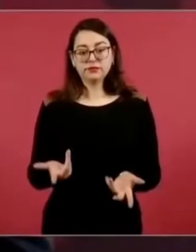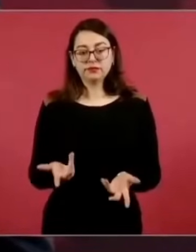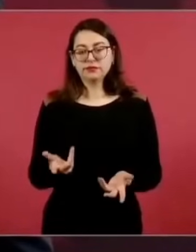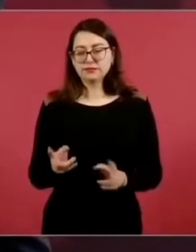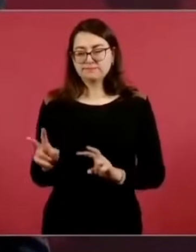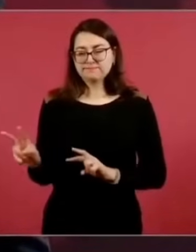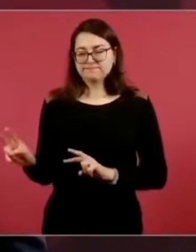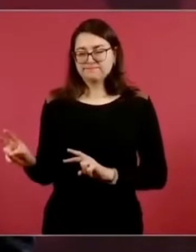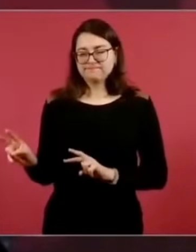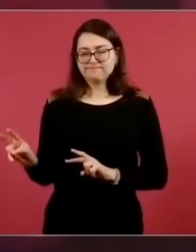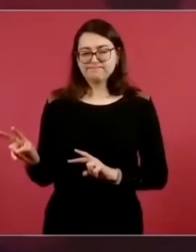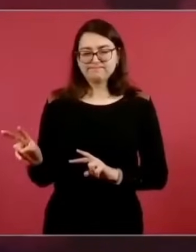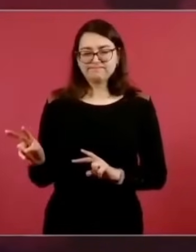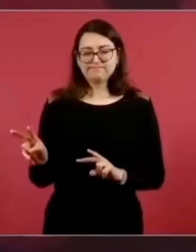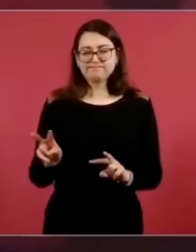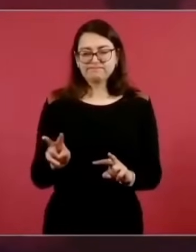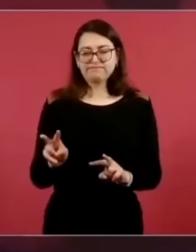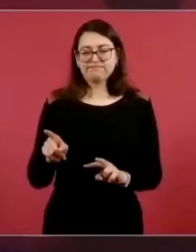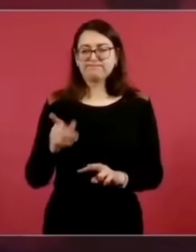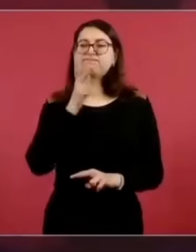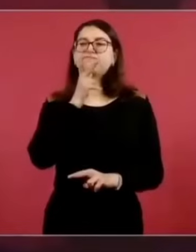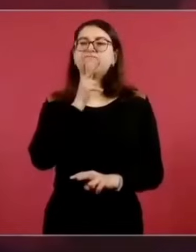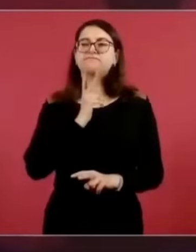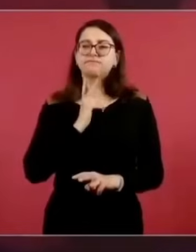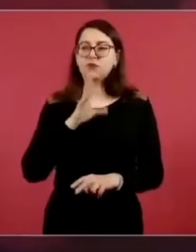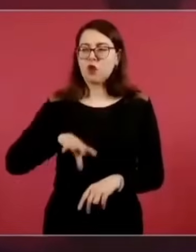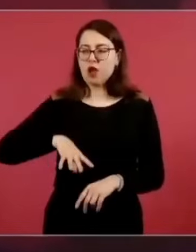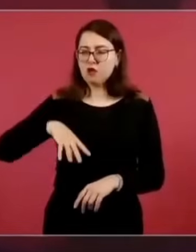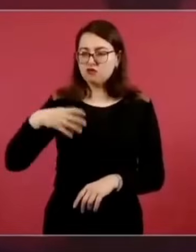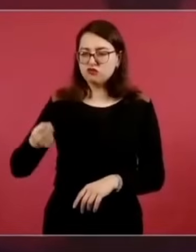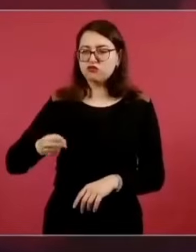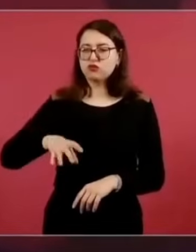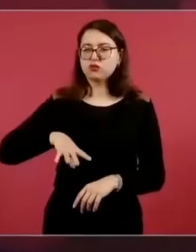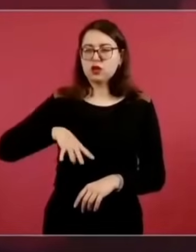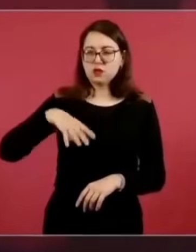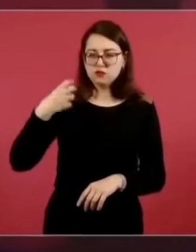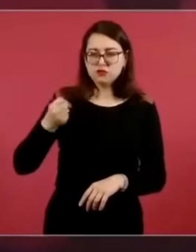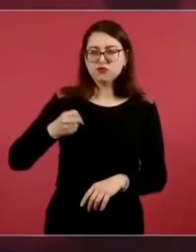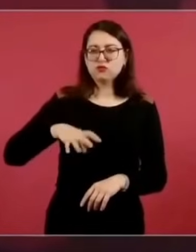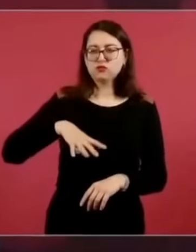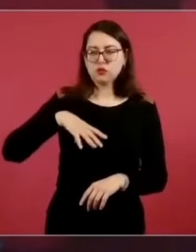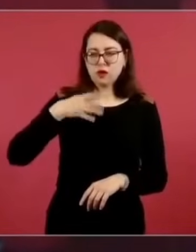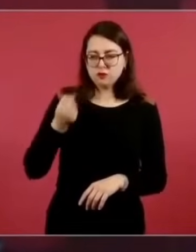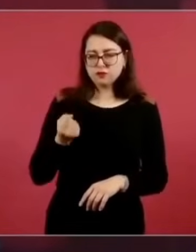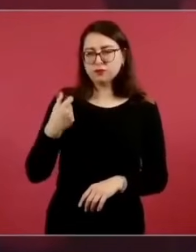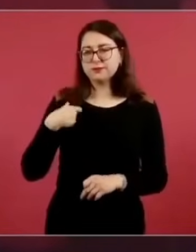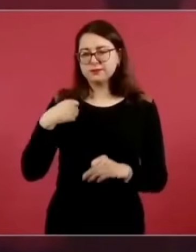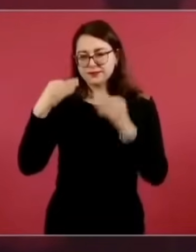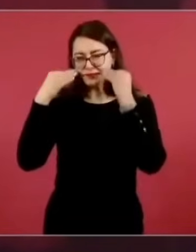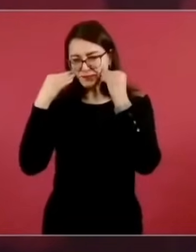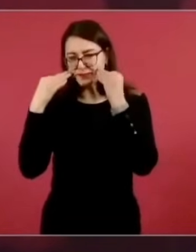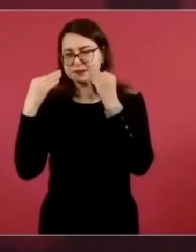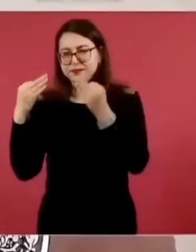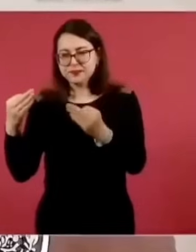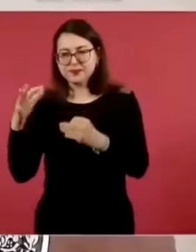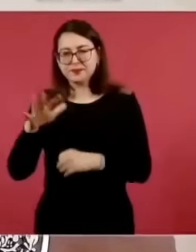abusos que cometían las compañías petroleras extranjeras, que ahí dominaba el Águila. toda la costa de